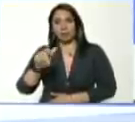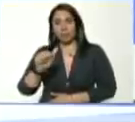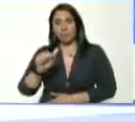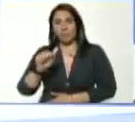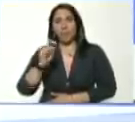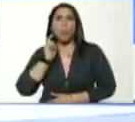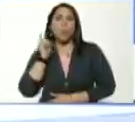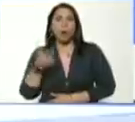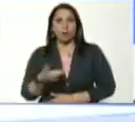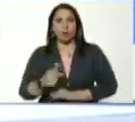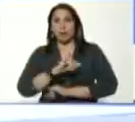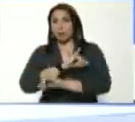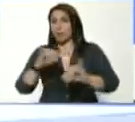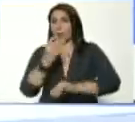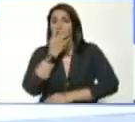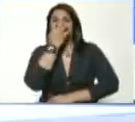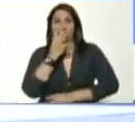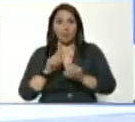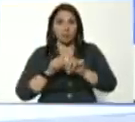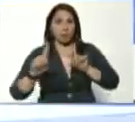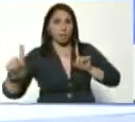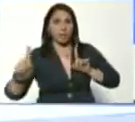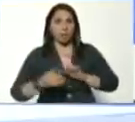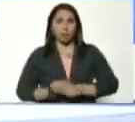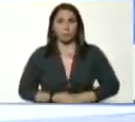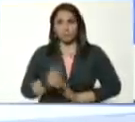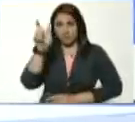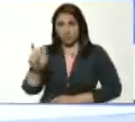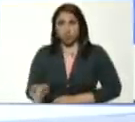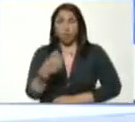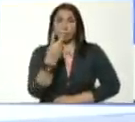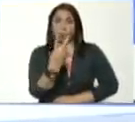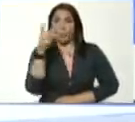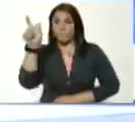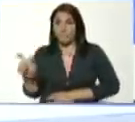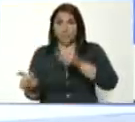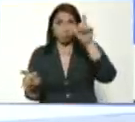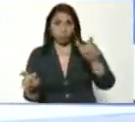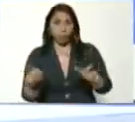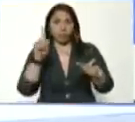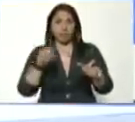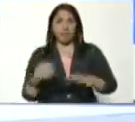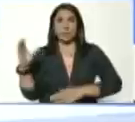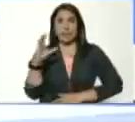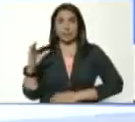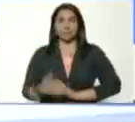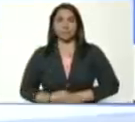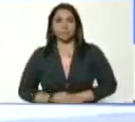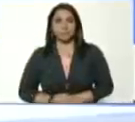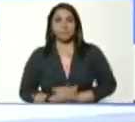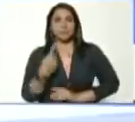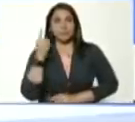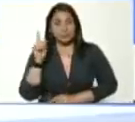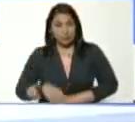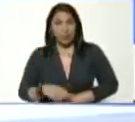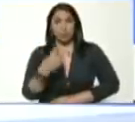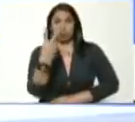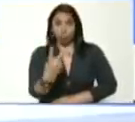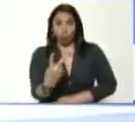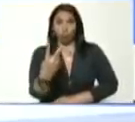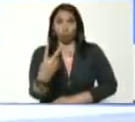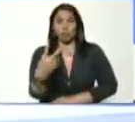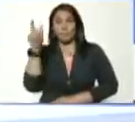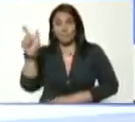está hospitalizado y aislado también. Son dos casos en el caso de Caracas y dos casos en el caso de